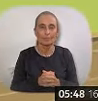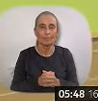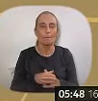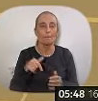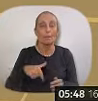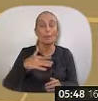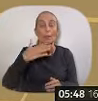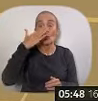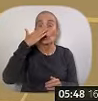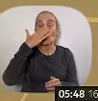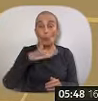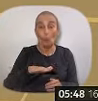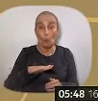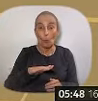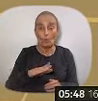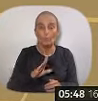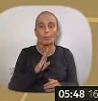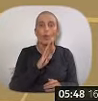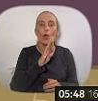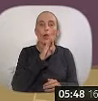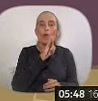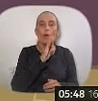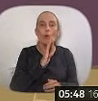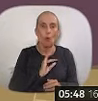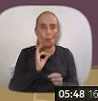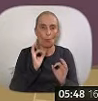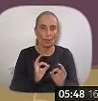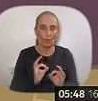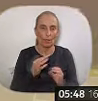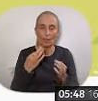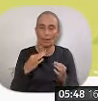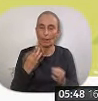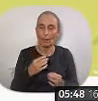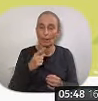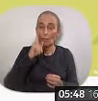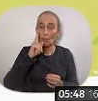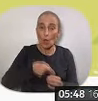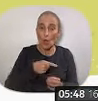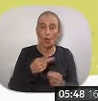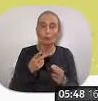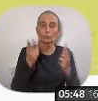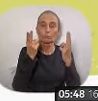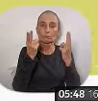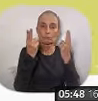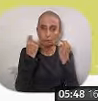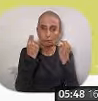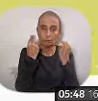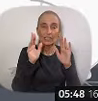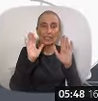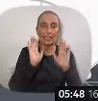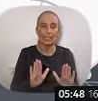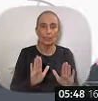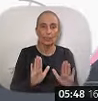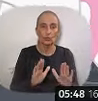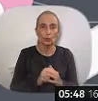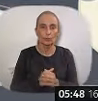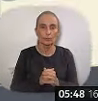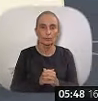Ronda final es el reto de obediencia. La orden es quieto.